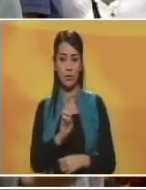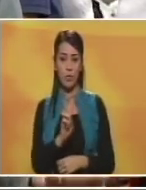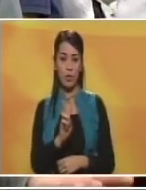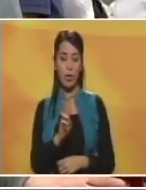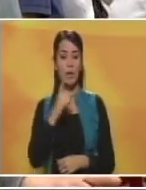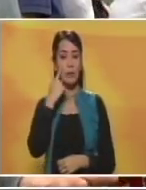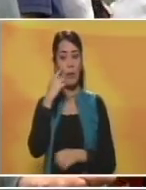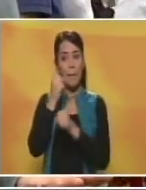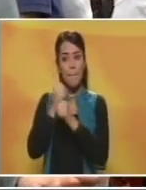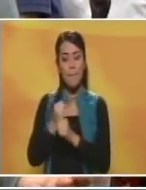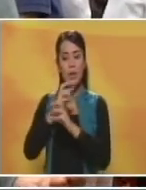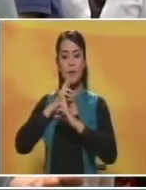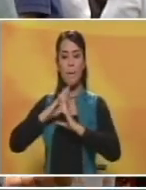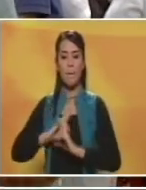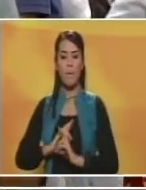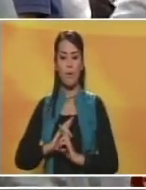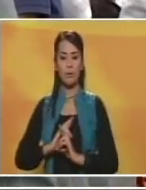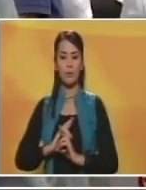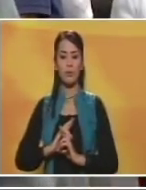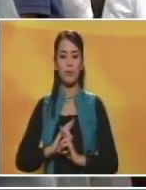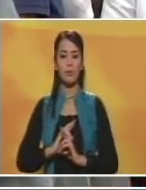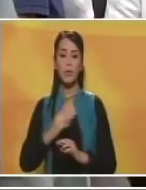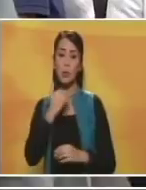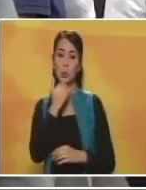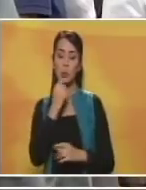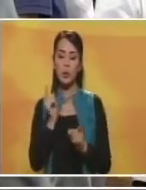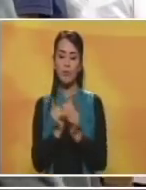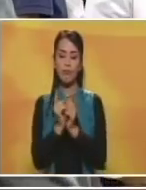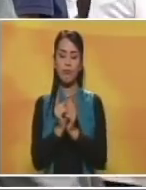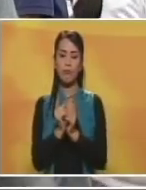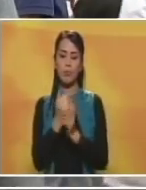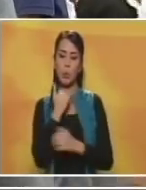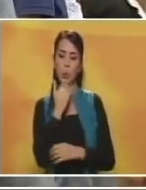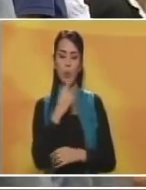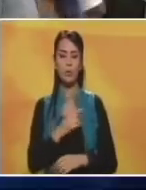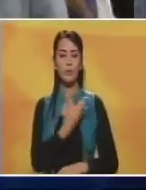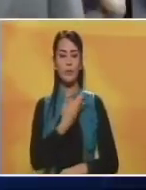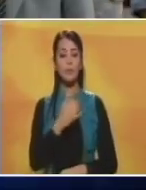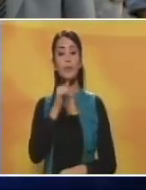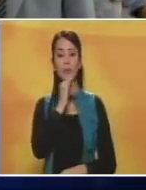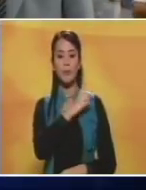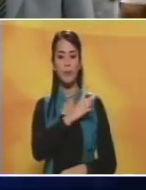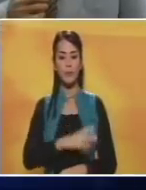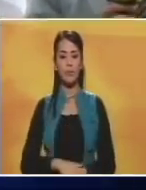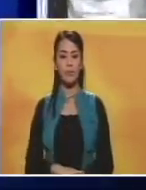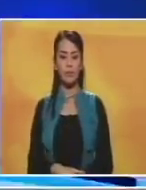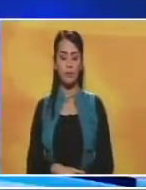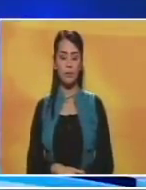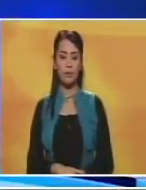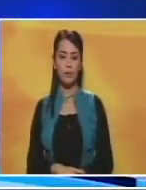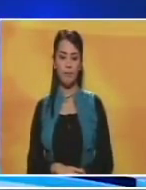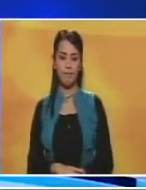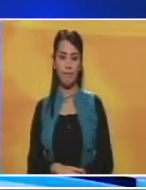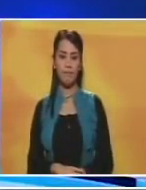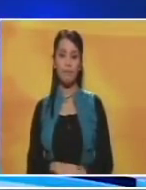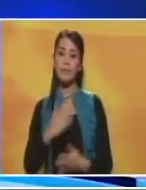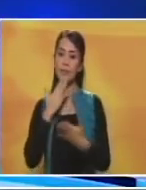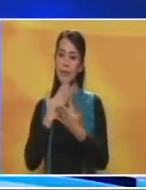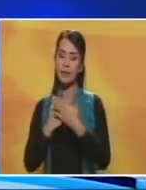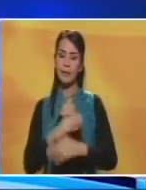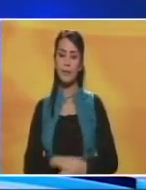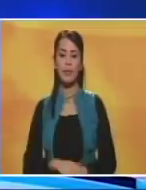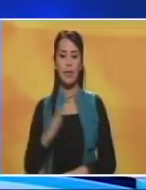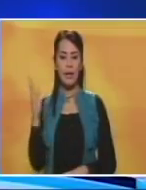y están a la espera de una respuesta a corto plazo. El IDICE, Santiago Gutiérrez, Noticiero Venevisión. Gracias, Santiago.